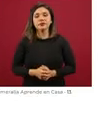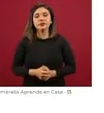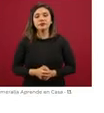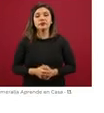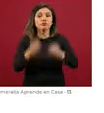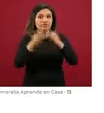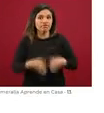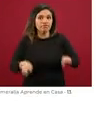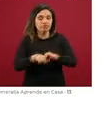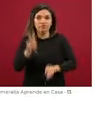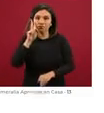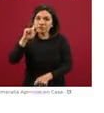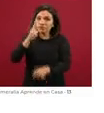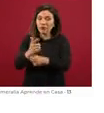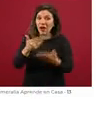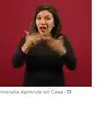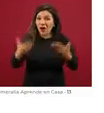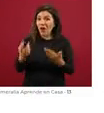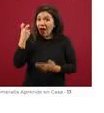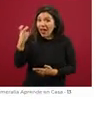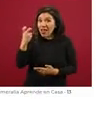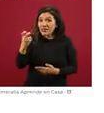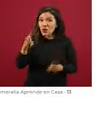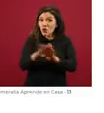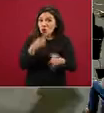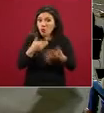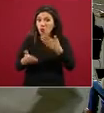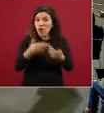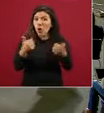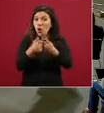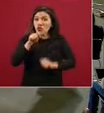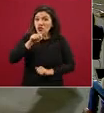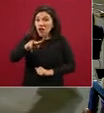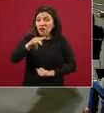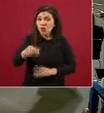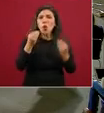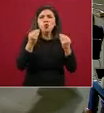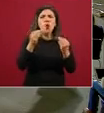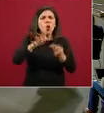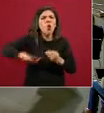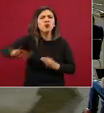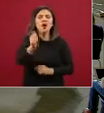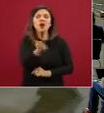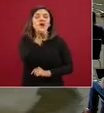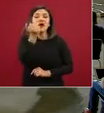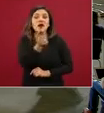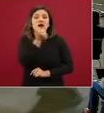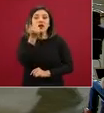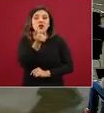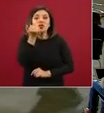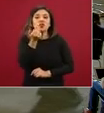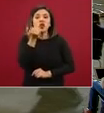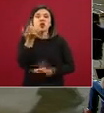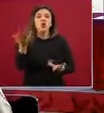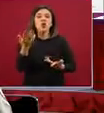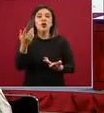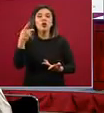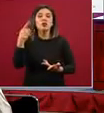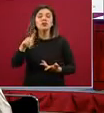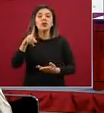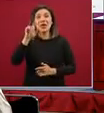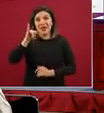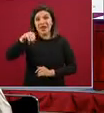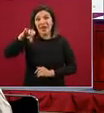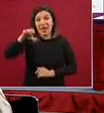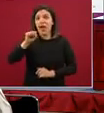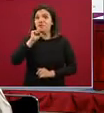Es importante darnos cuenta que ahora con este esquema de televisión, muchos alumnos de Instituto de Educación